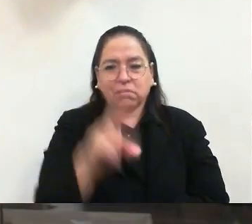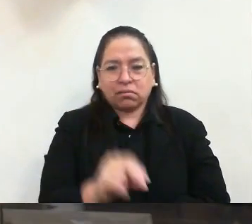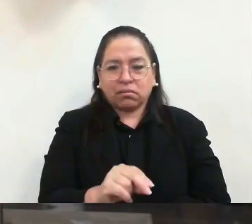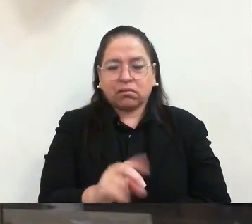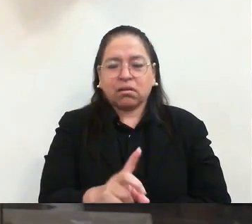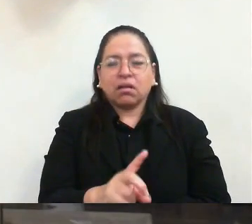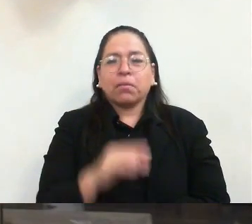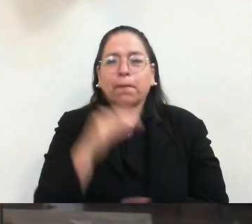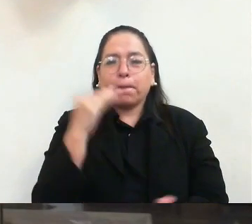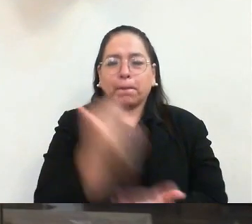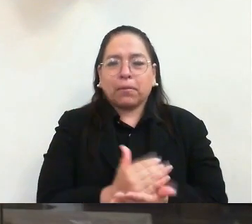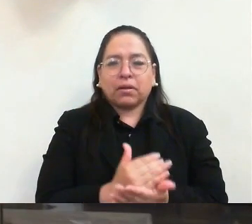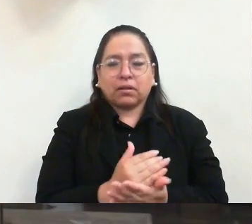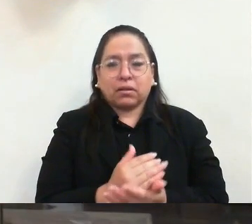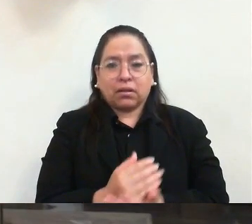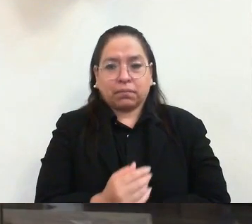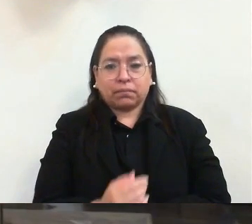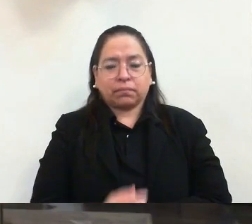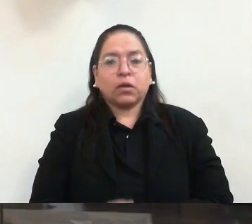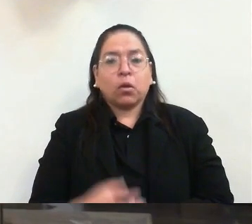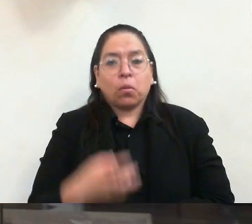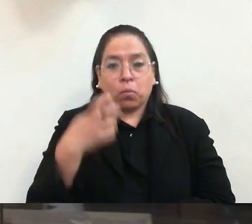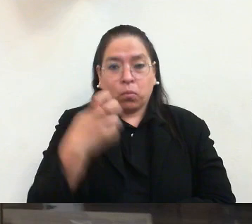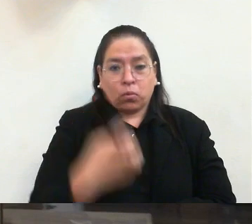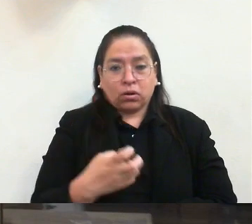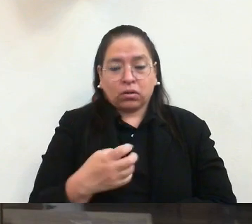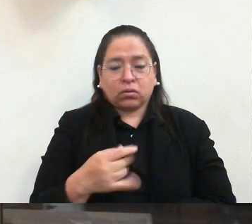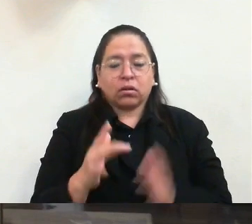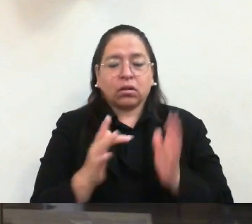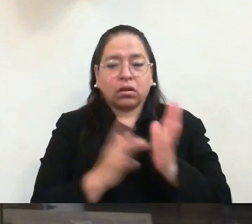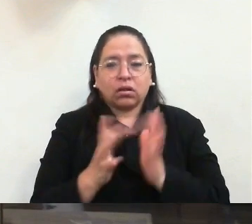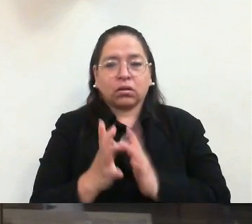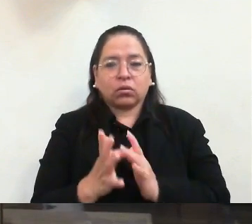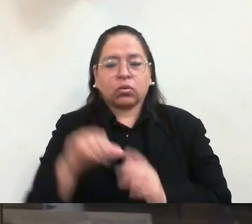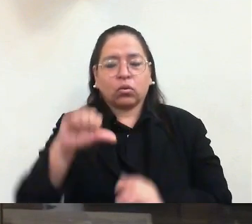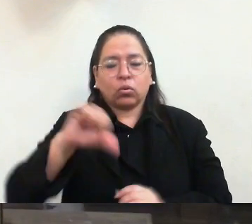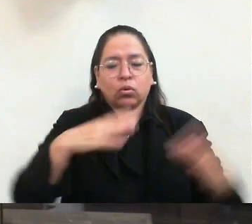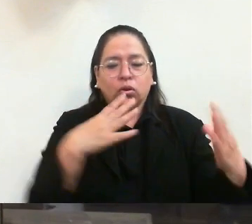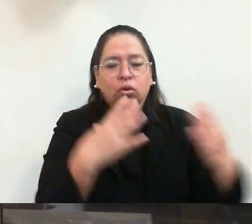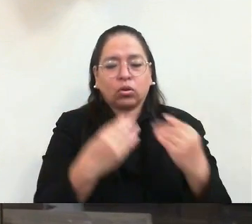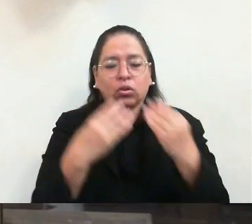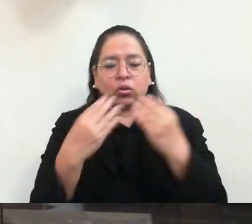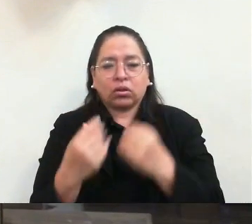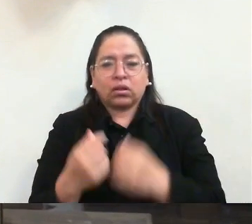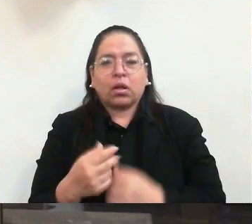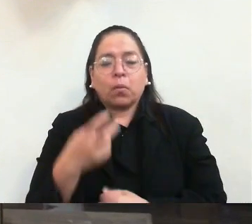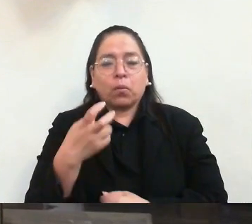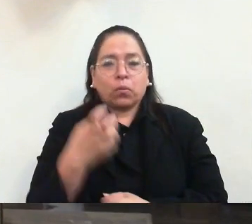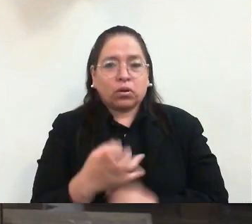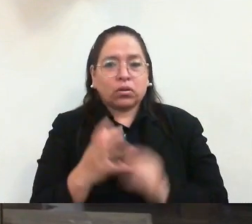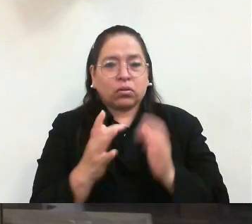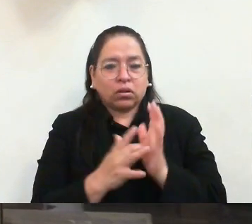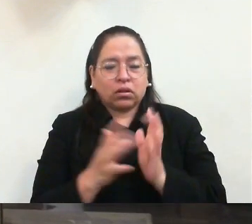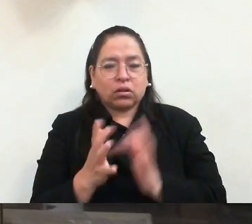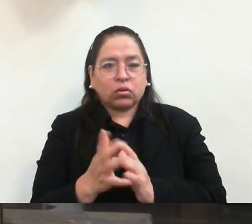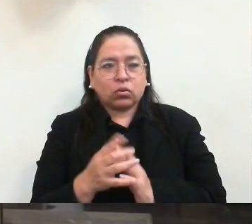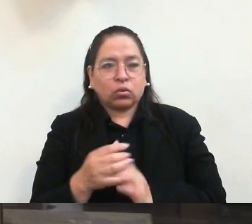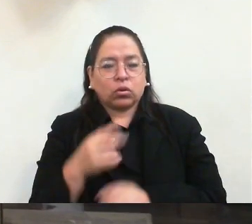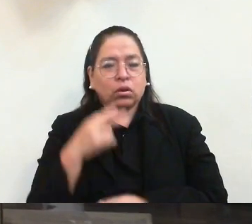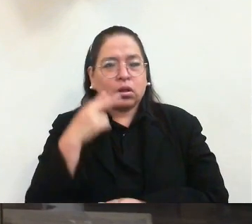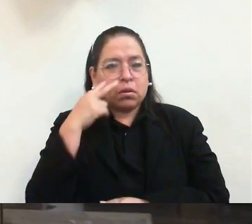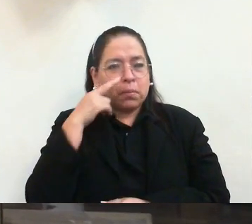jesús el mira con amor con benevolencia pero también